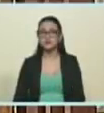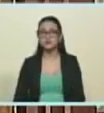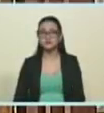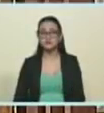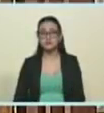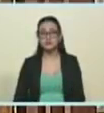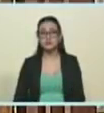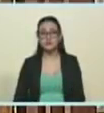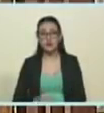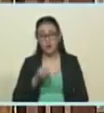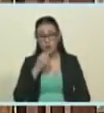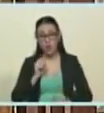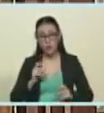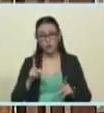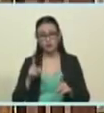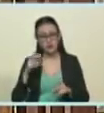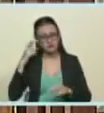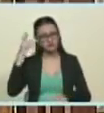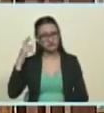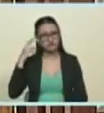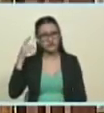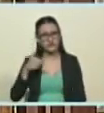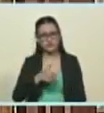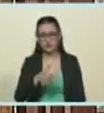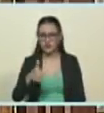de Gobierno es una buena oportunidad para estas reflexiones.